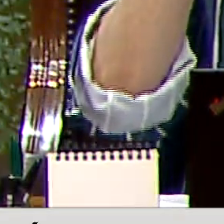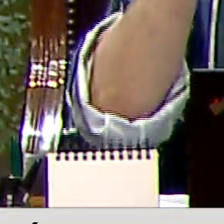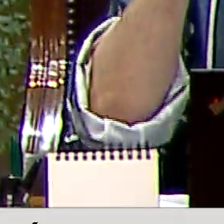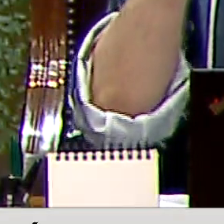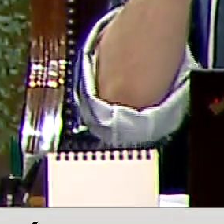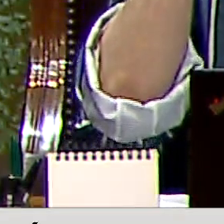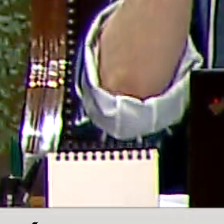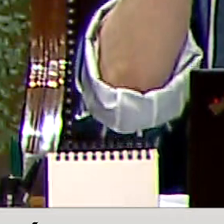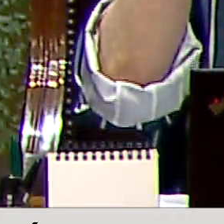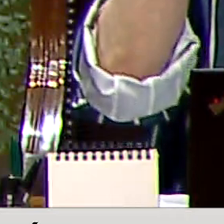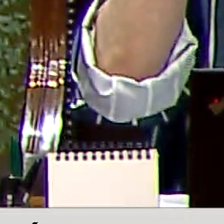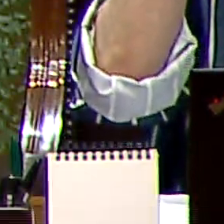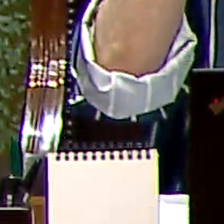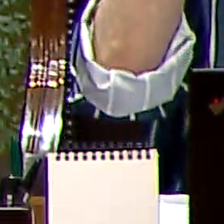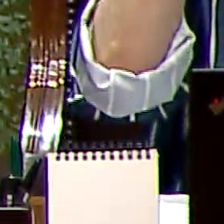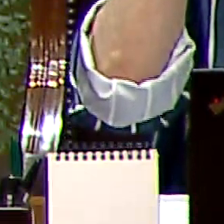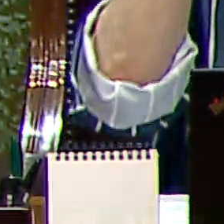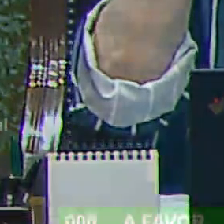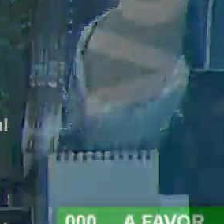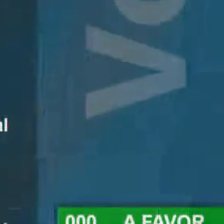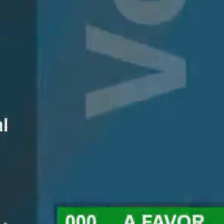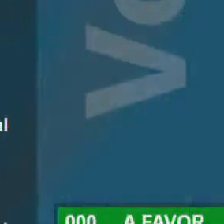resulado de la